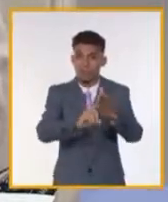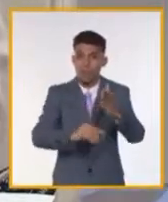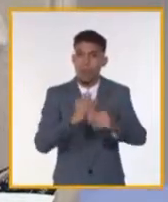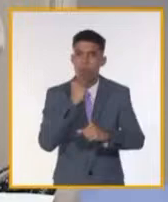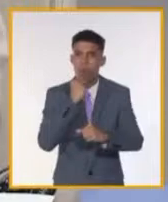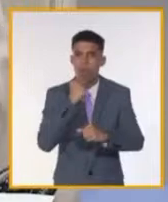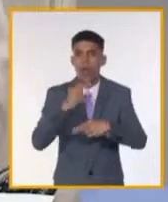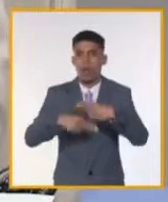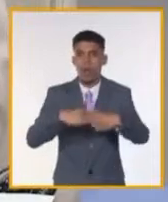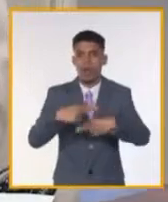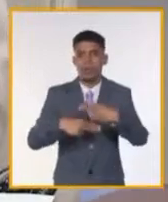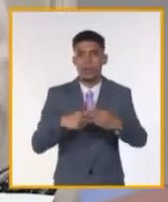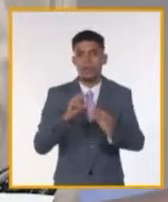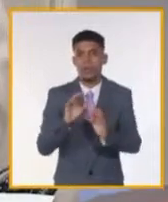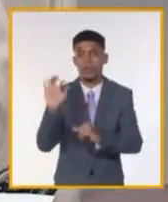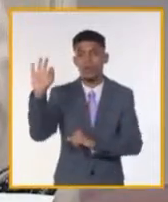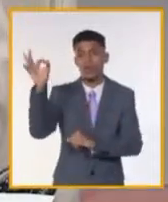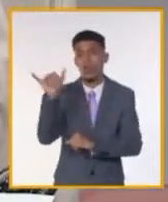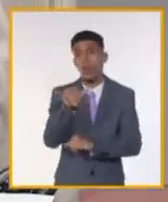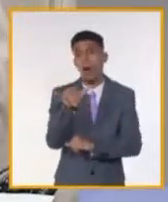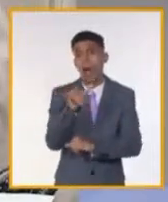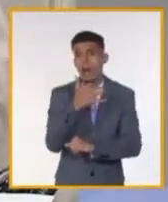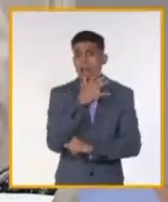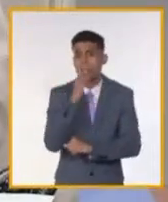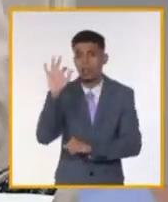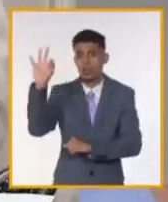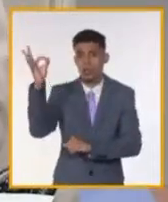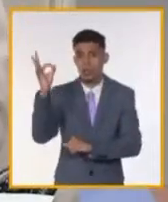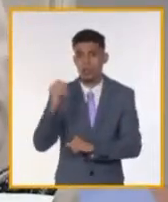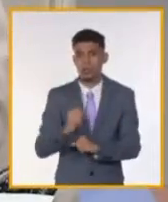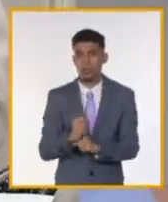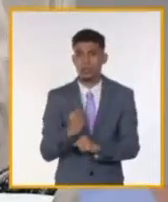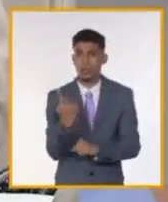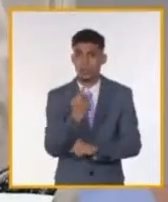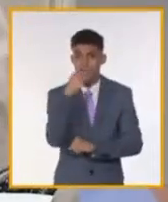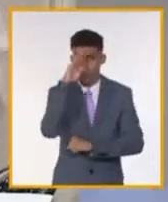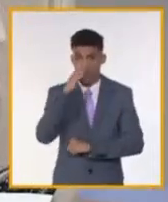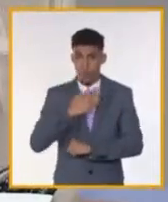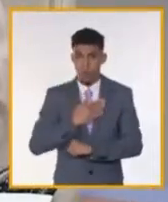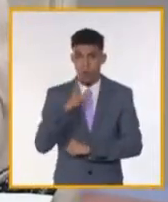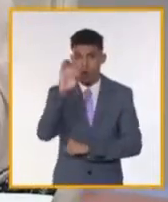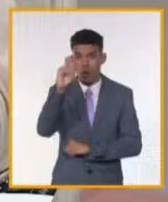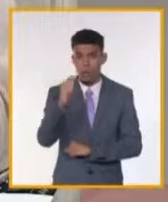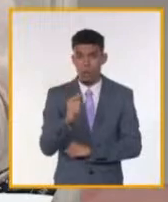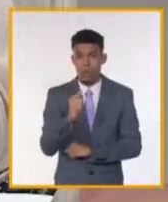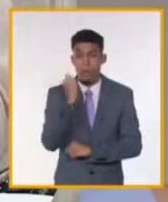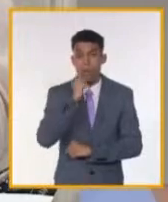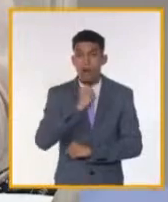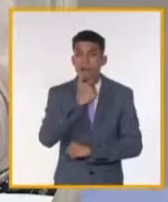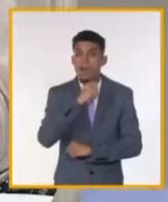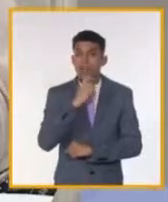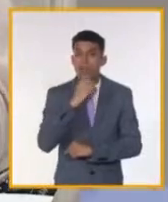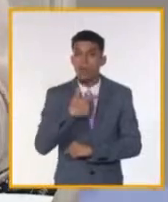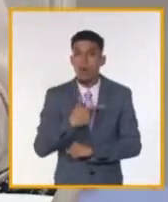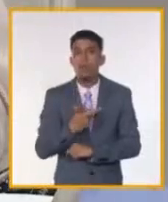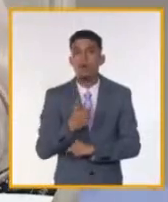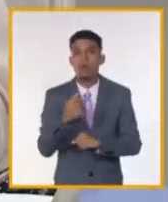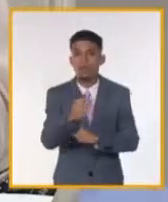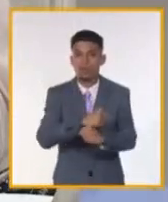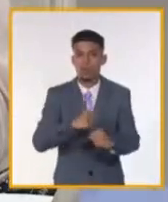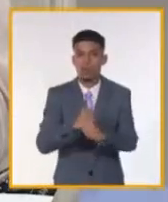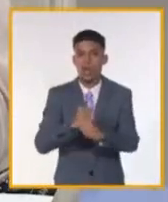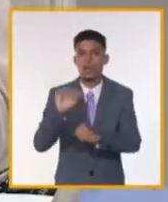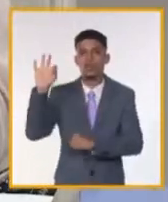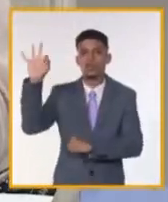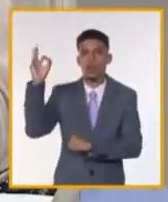la radiación solar. Y en nuestras condiciones económicas, la vía más económica de producir la sal es la radiación solar. ¿Pero no hay el mismo